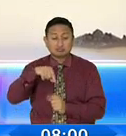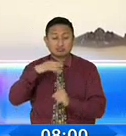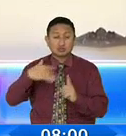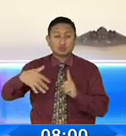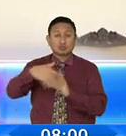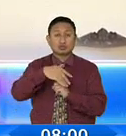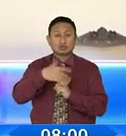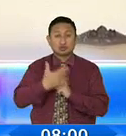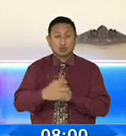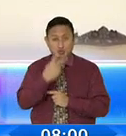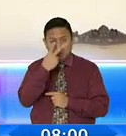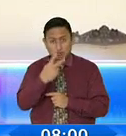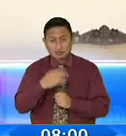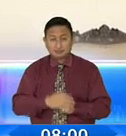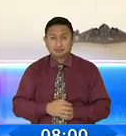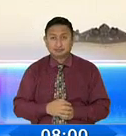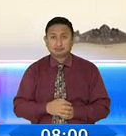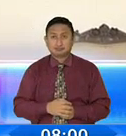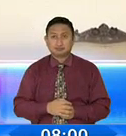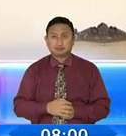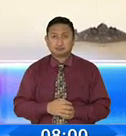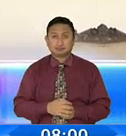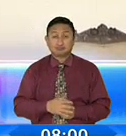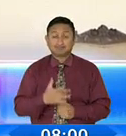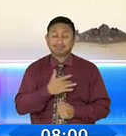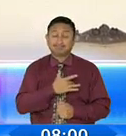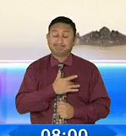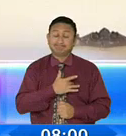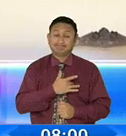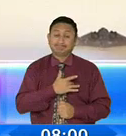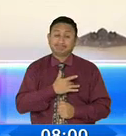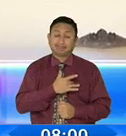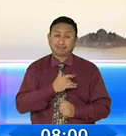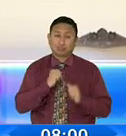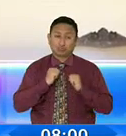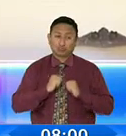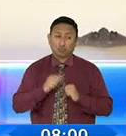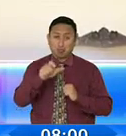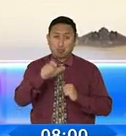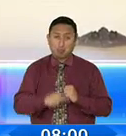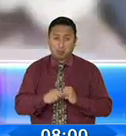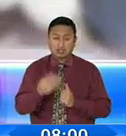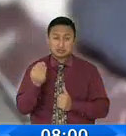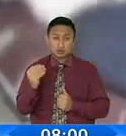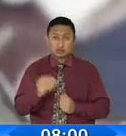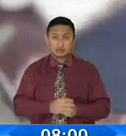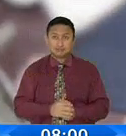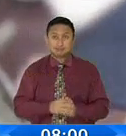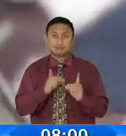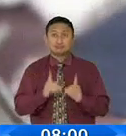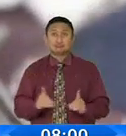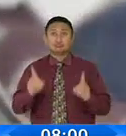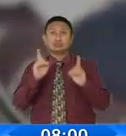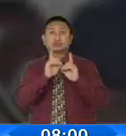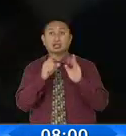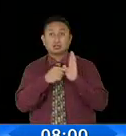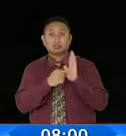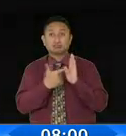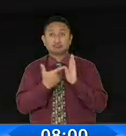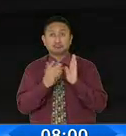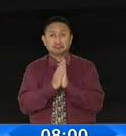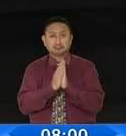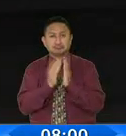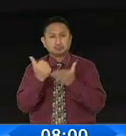podido ver, tan dolorosas y tristes de personas, inclusive menores de edad. Datos que piden una respuesta concreta,